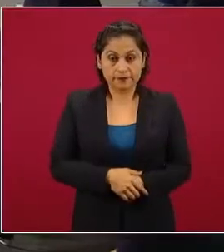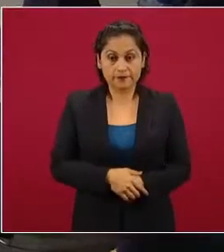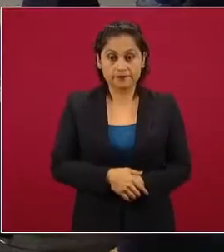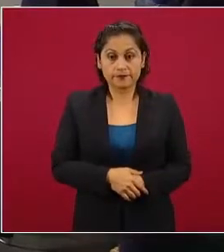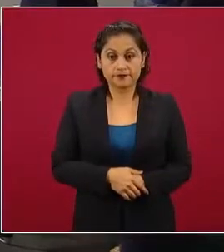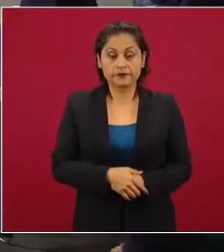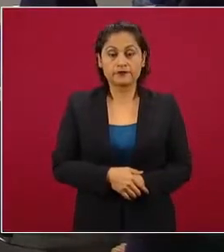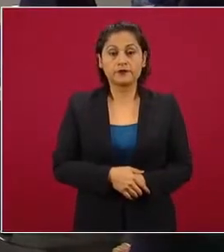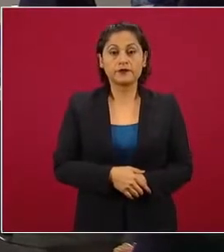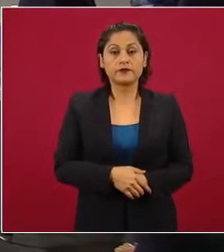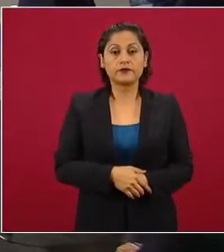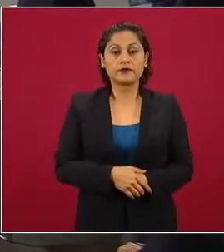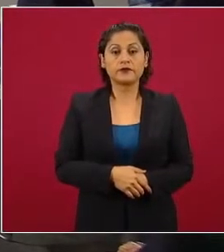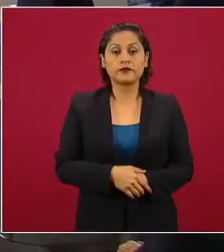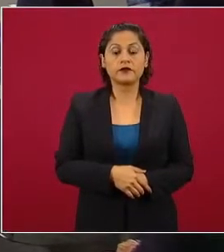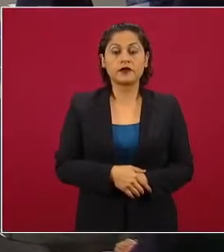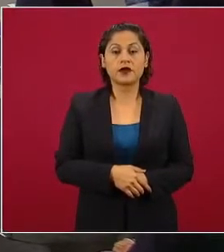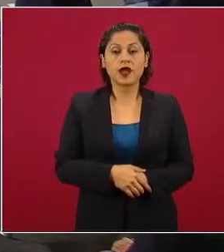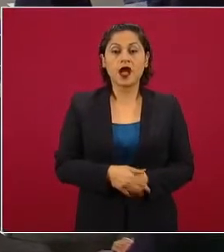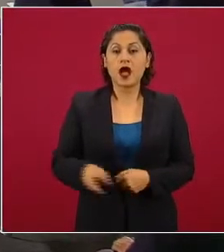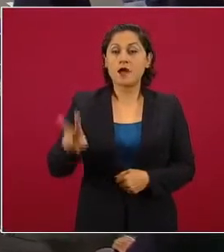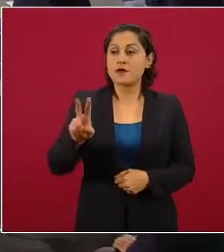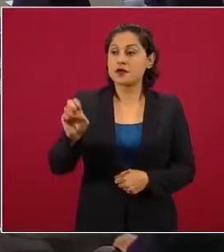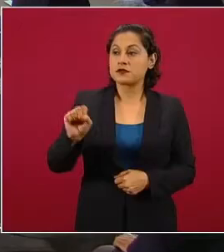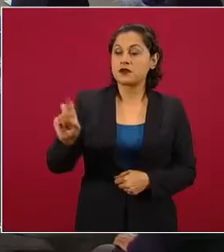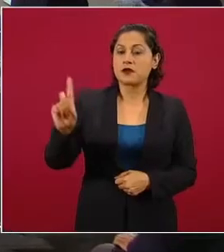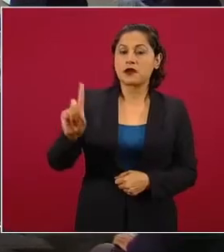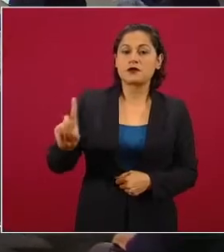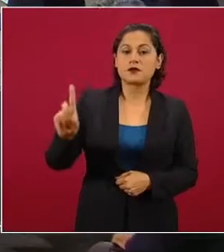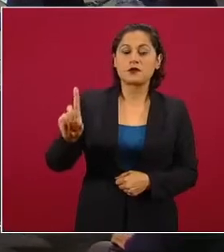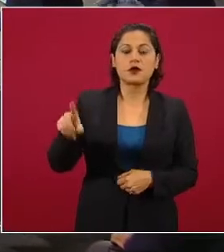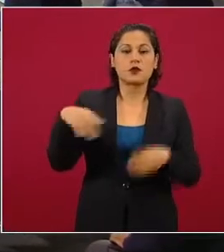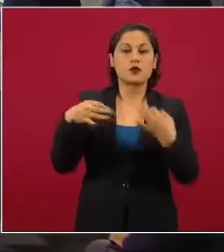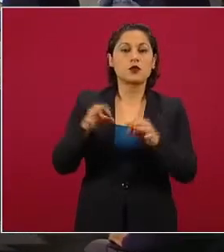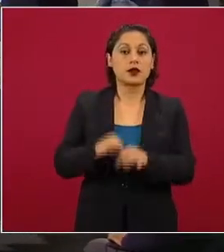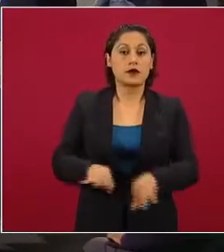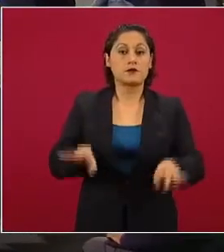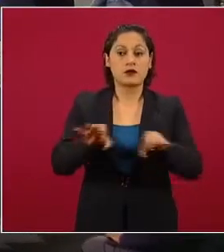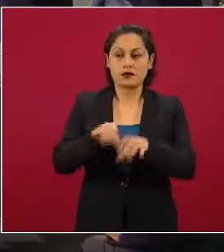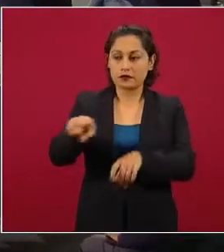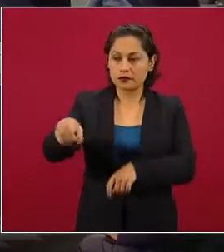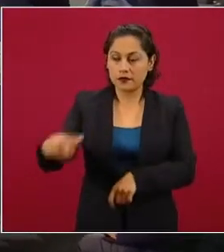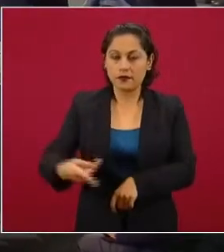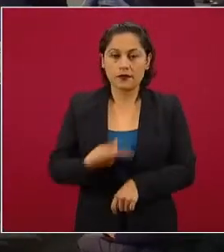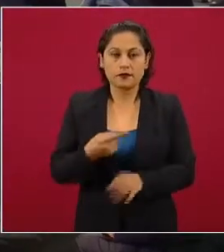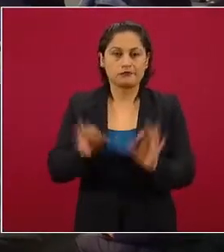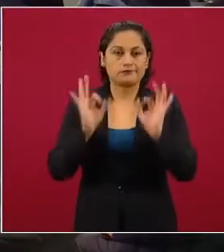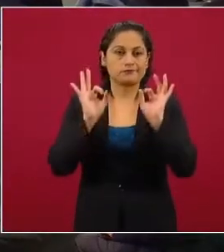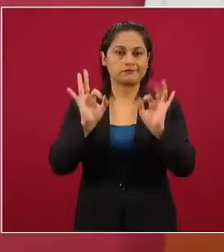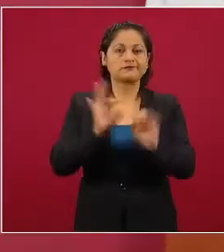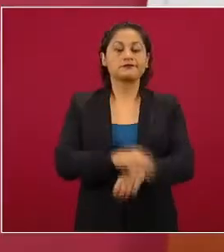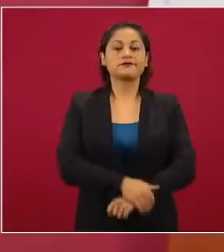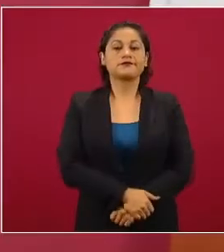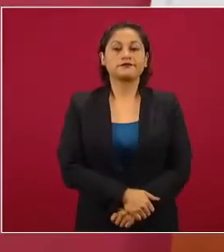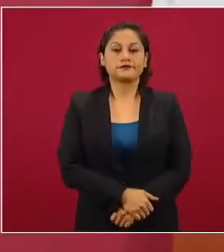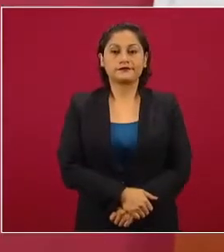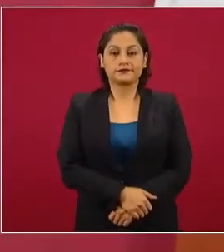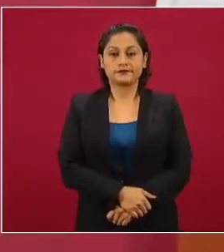El fin de semana es muy importante la pregunta que me hacen.